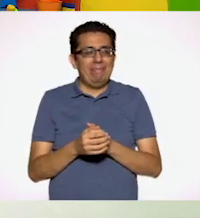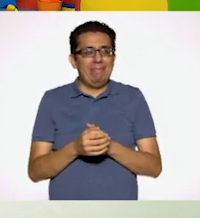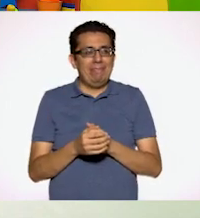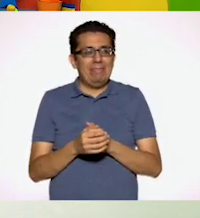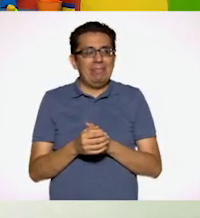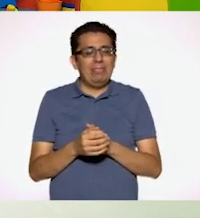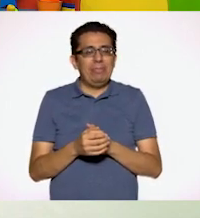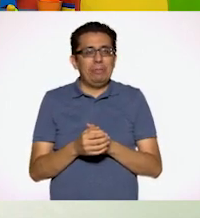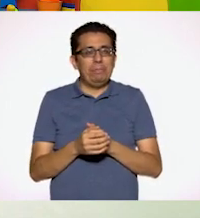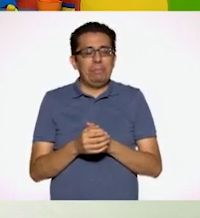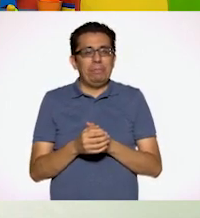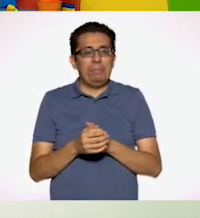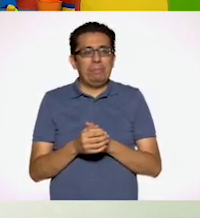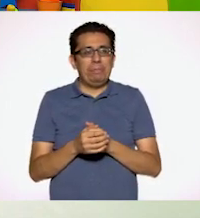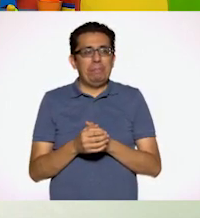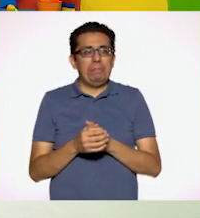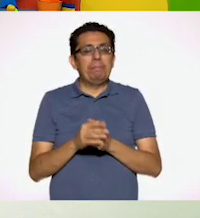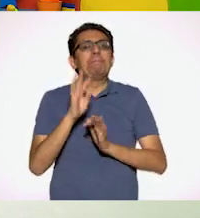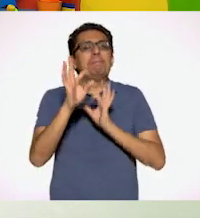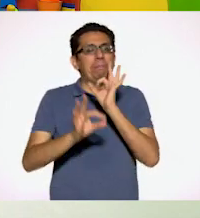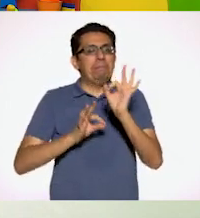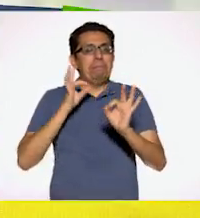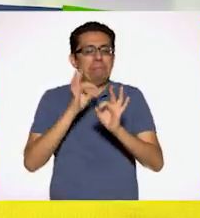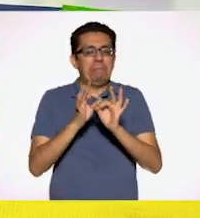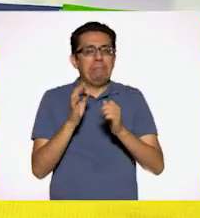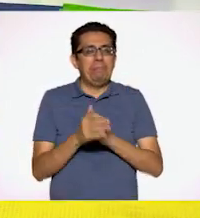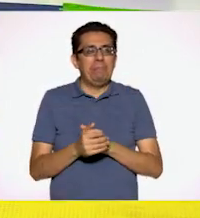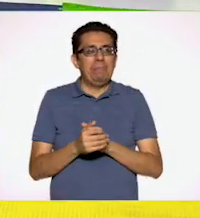A ver, un poco. ¡Listo!